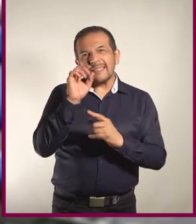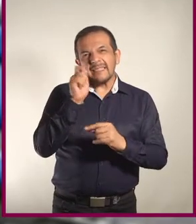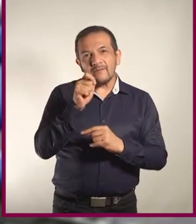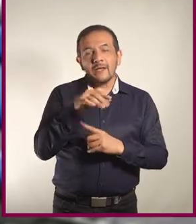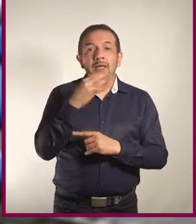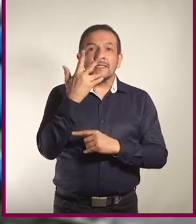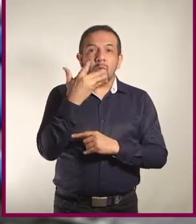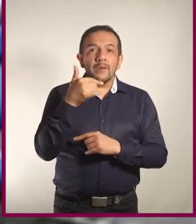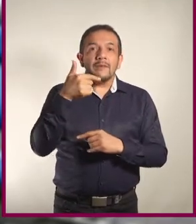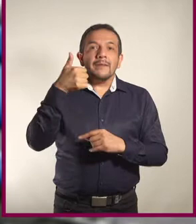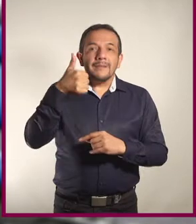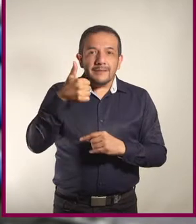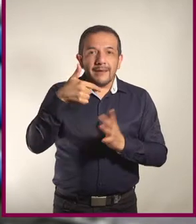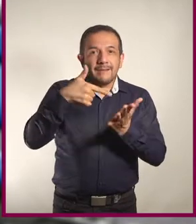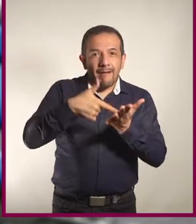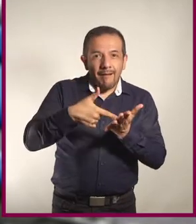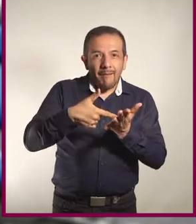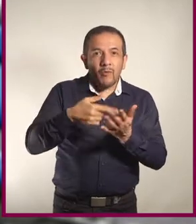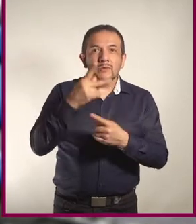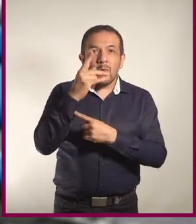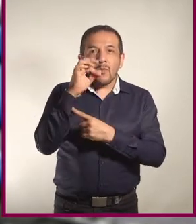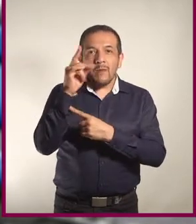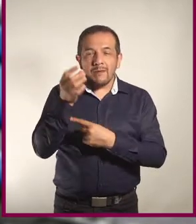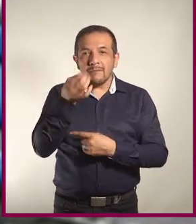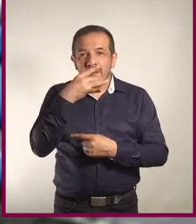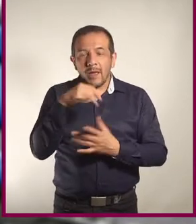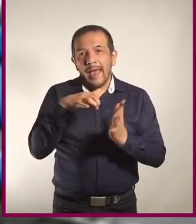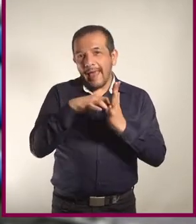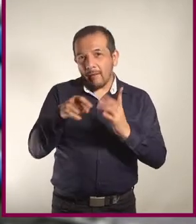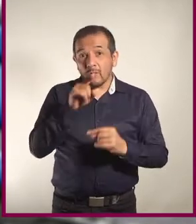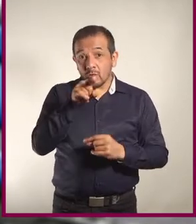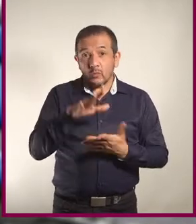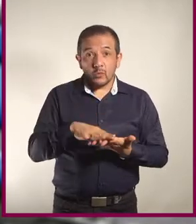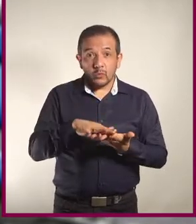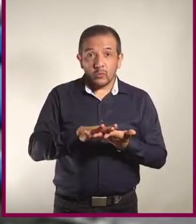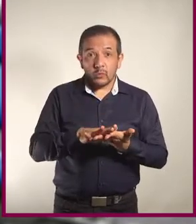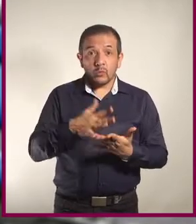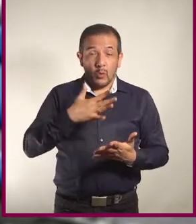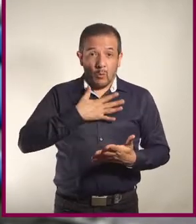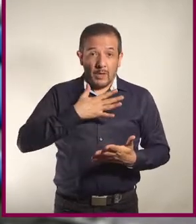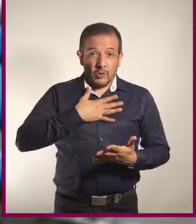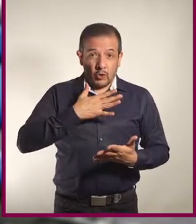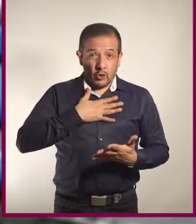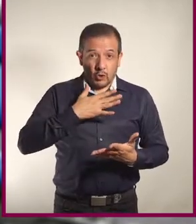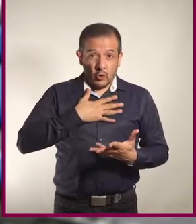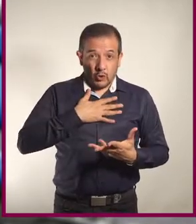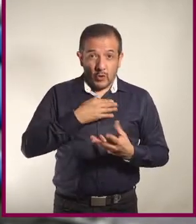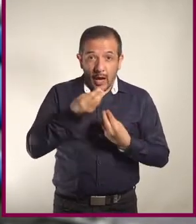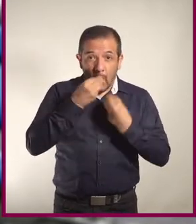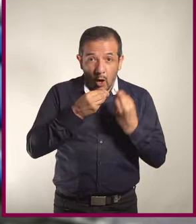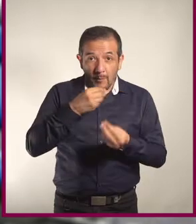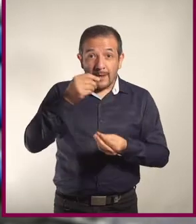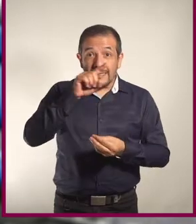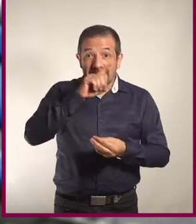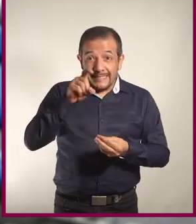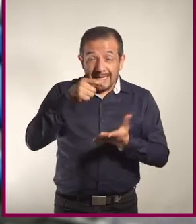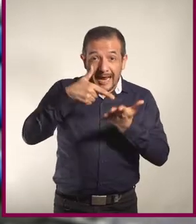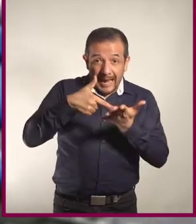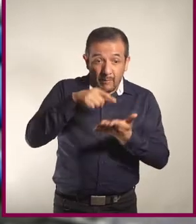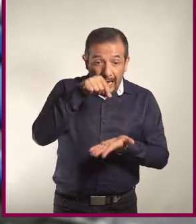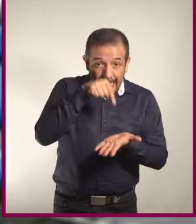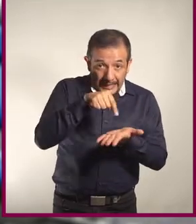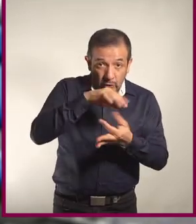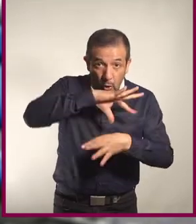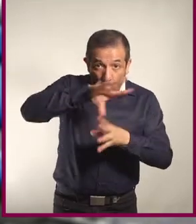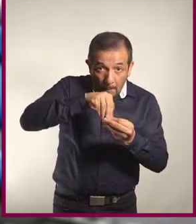56 gramos diariamente. Tome en cuenta que si te comes, por ejemplo, 100 gramos de pechuga, no significa que esos